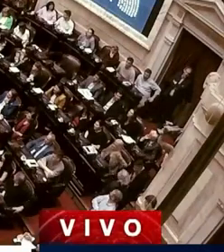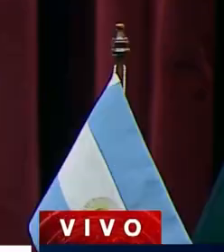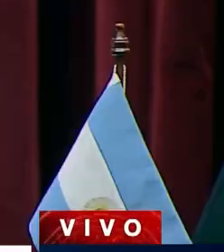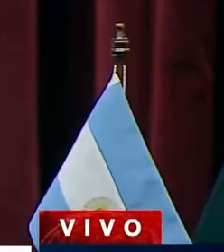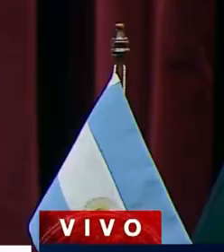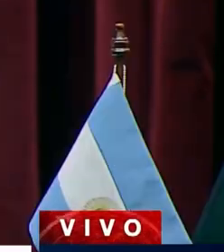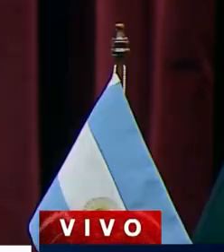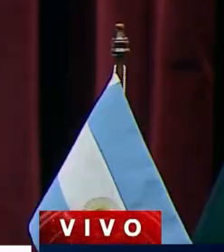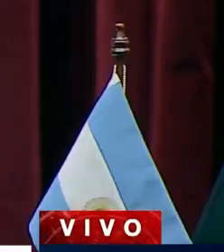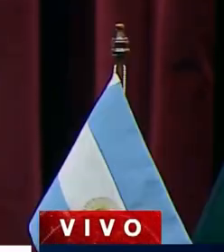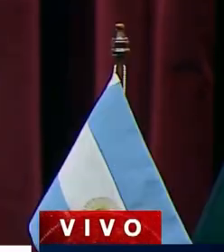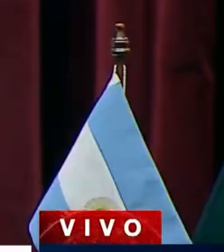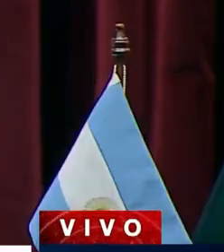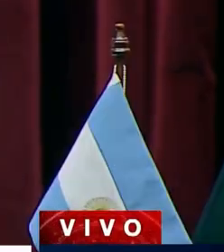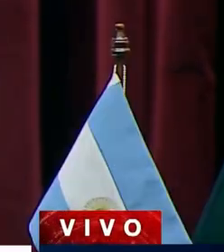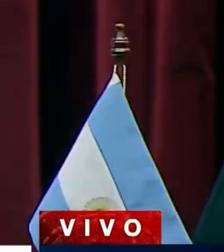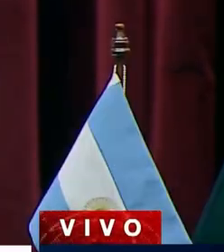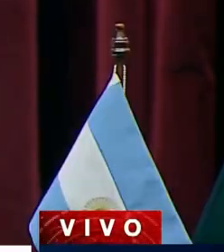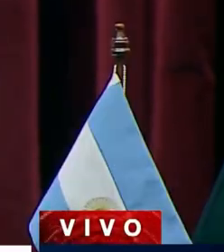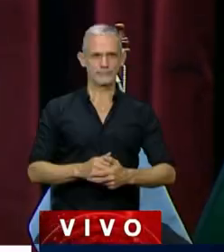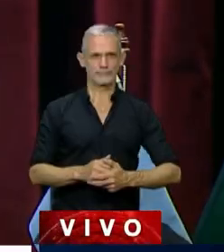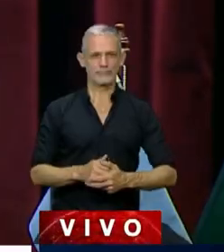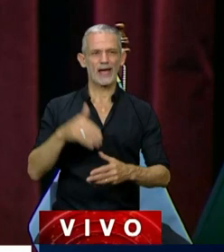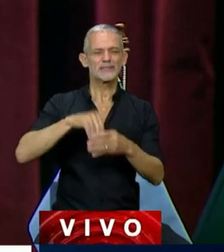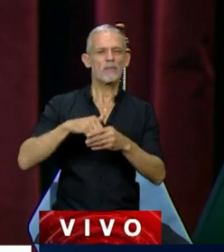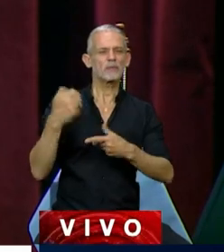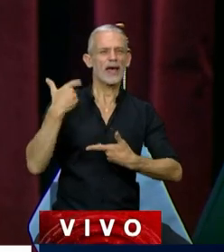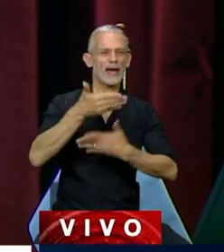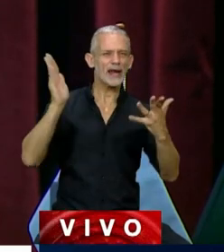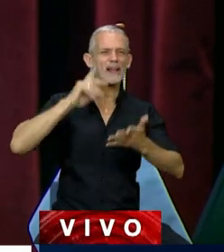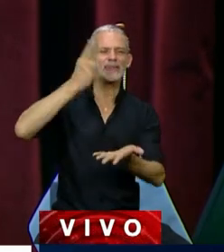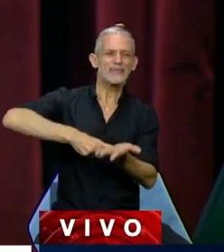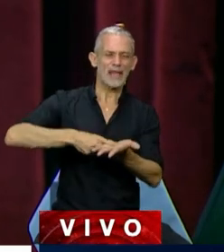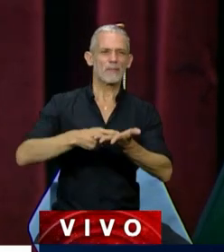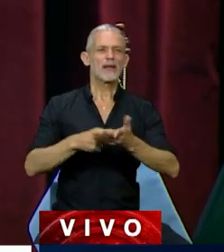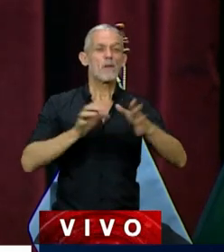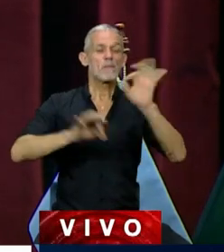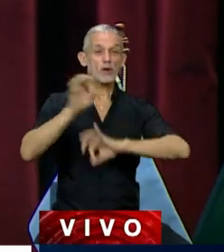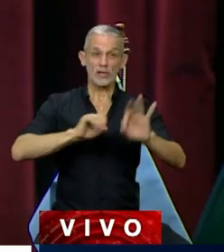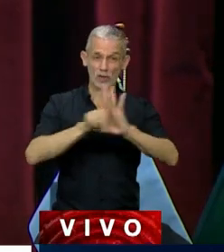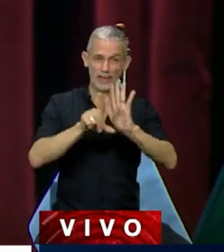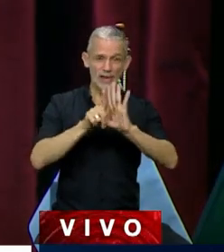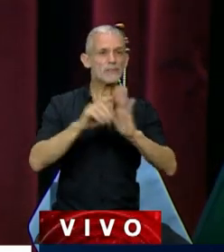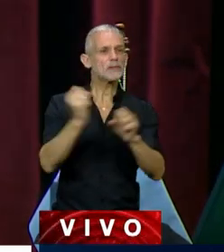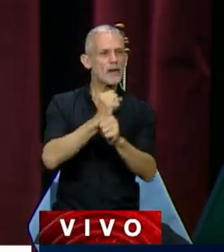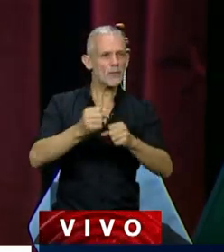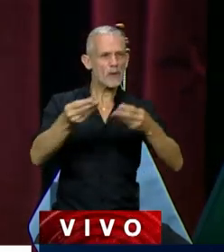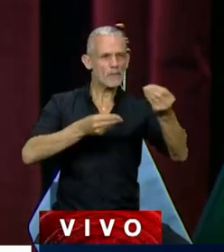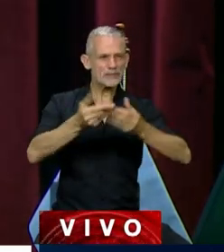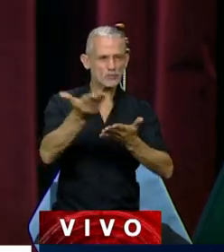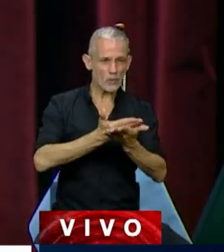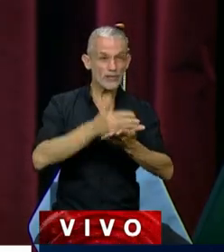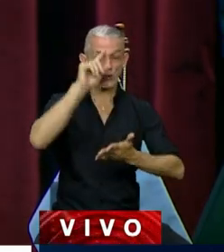se va a votar en general el dictamen de la Comisión de Presupuestos y Hacienda recaído en el proyecto de ley por el que se aprueba el